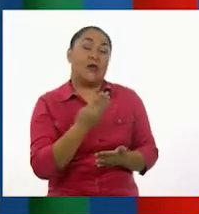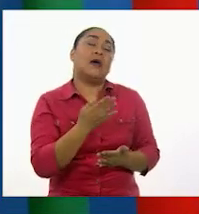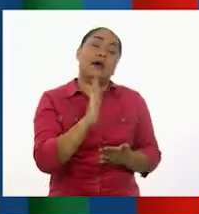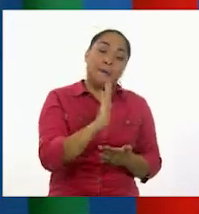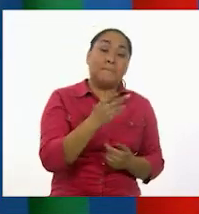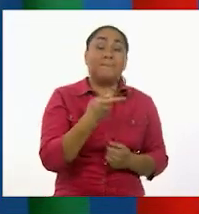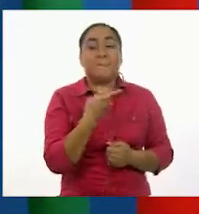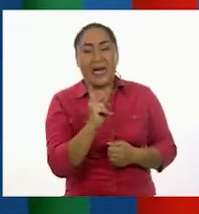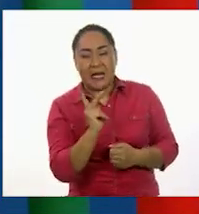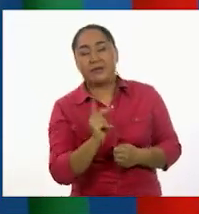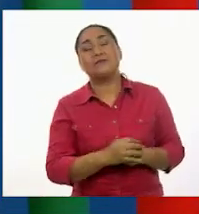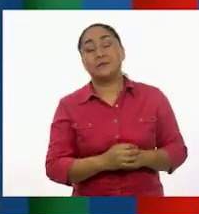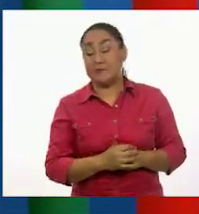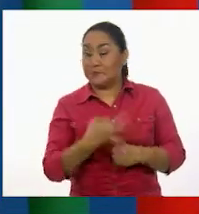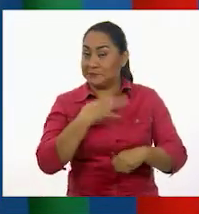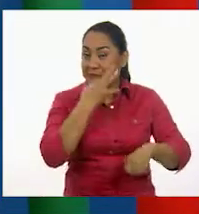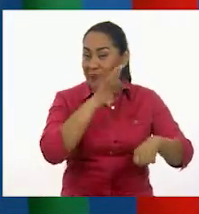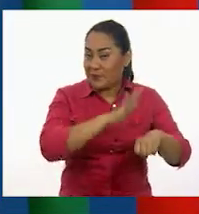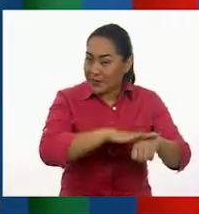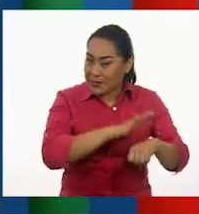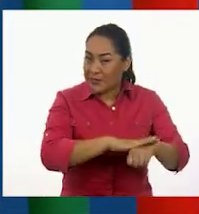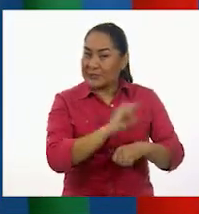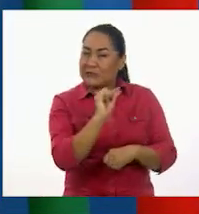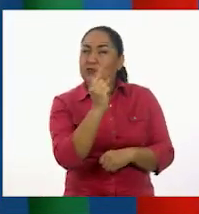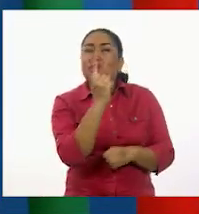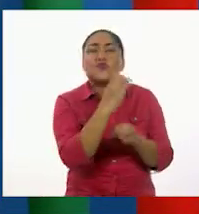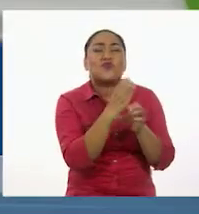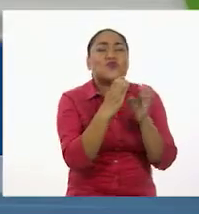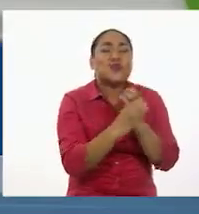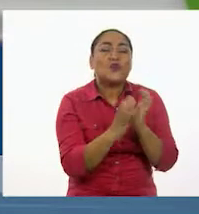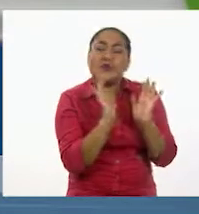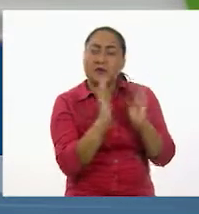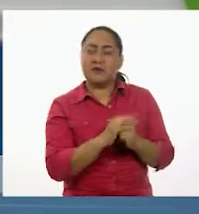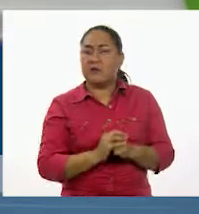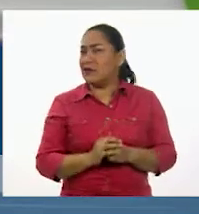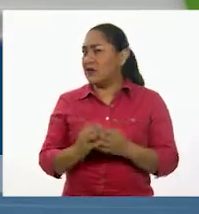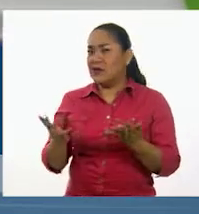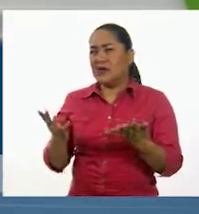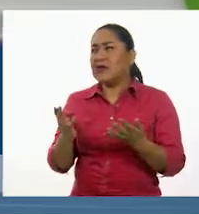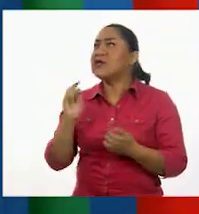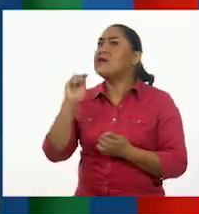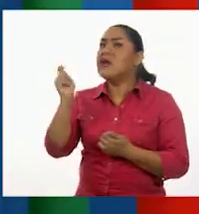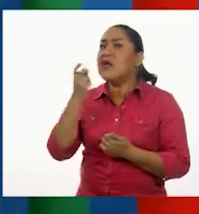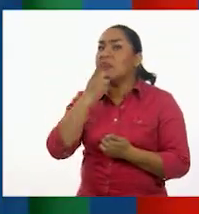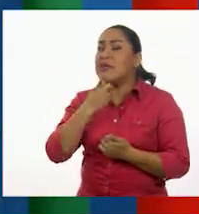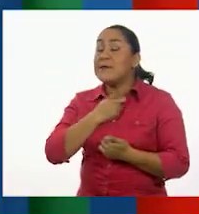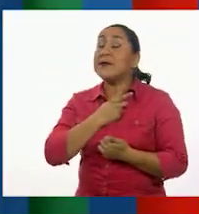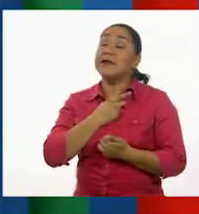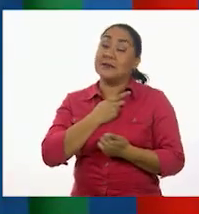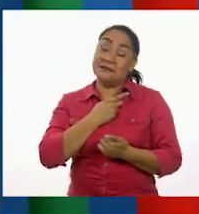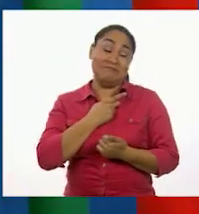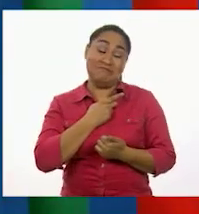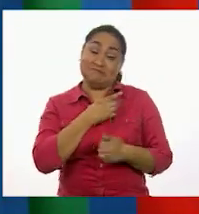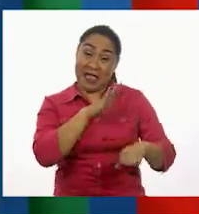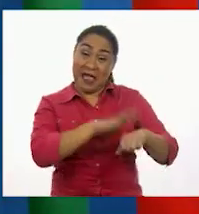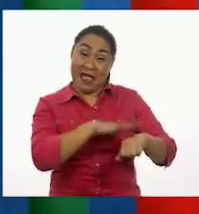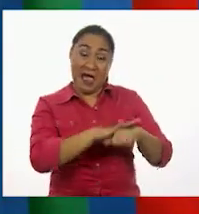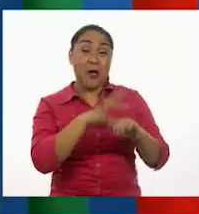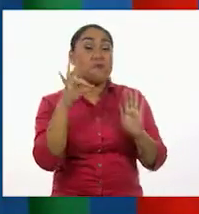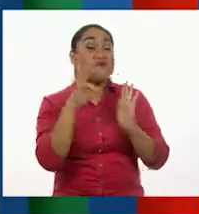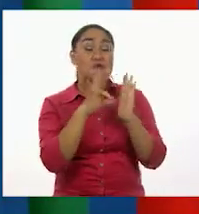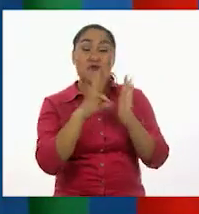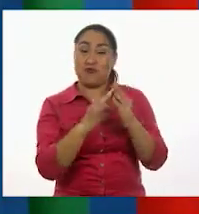que tengo que recordarte una pequeña cosita nada más. ¿Qué cosa? pues que vamos empatados en